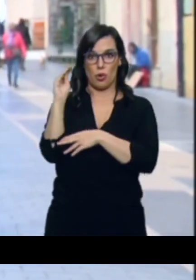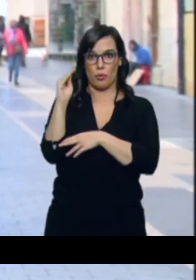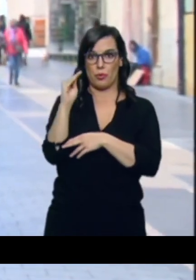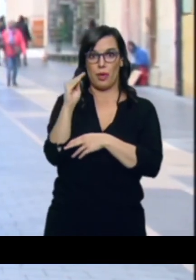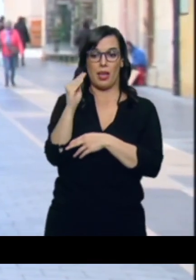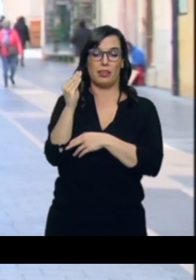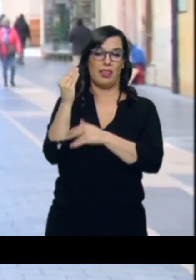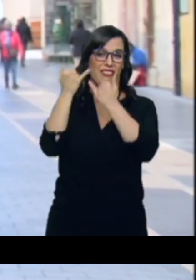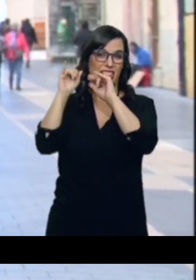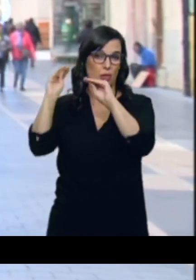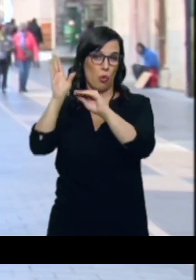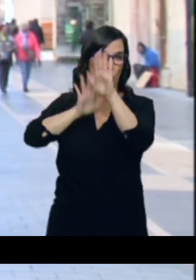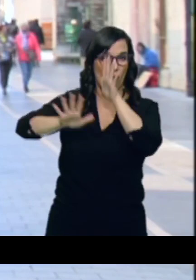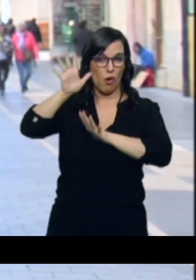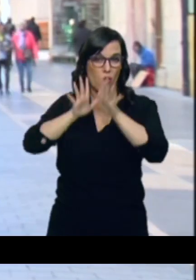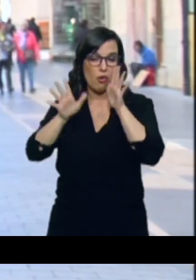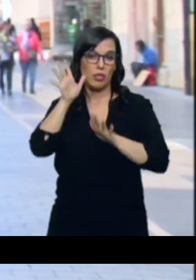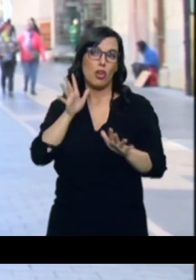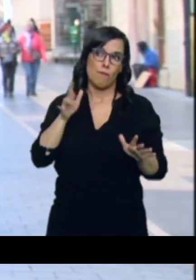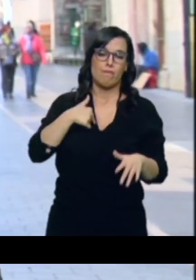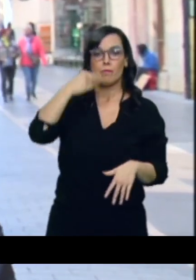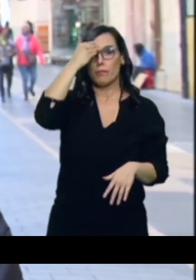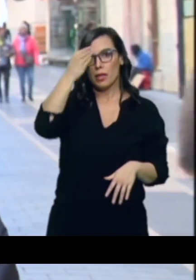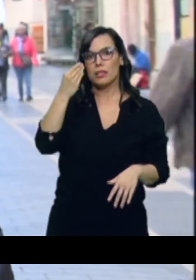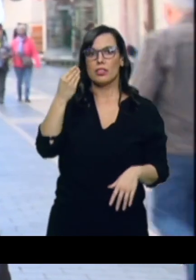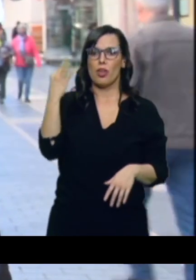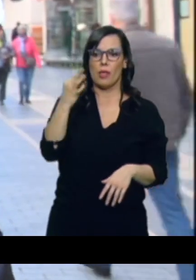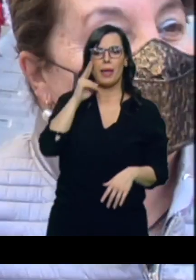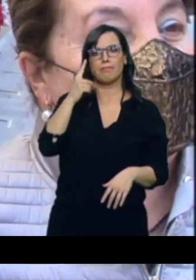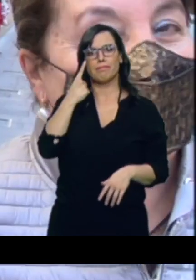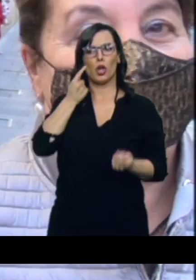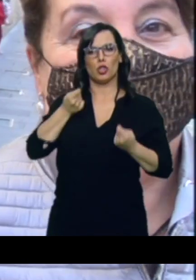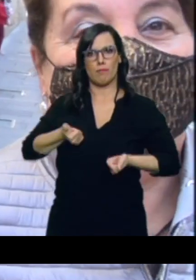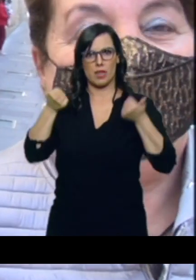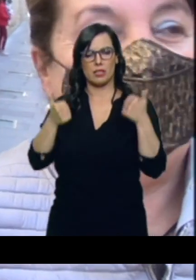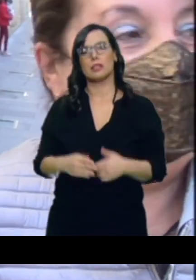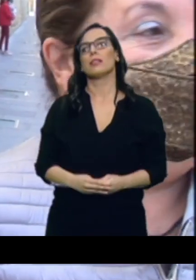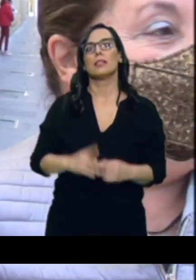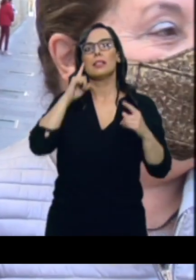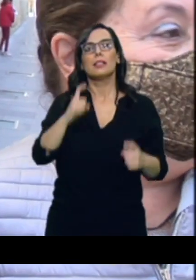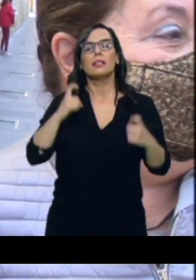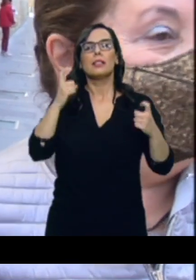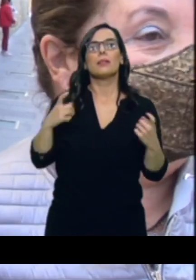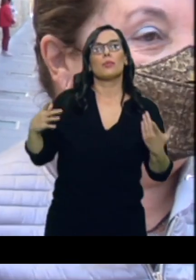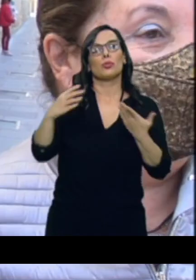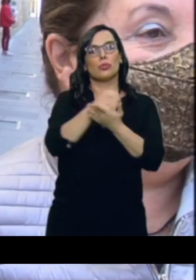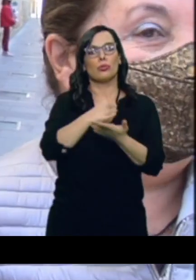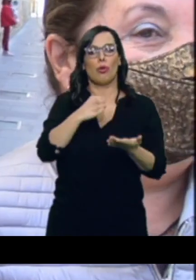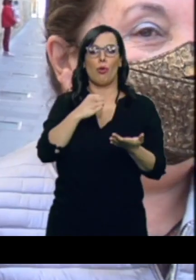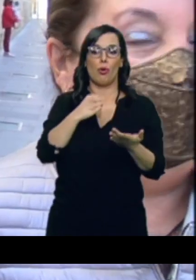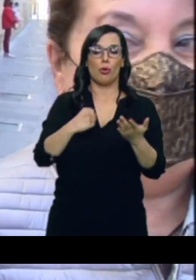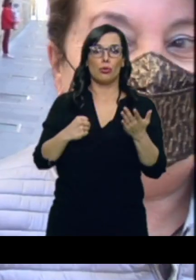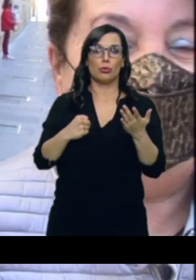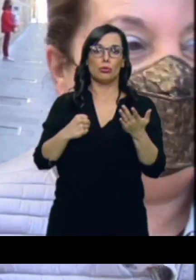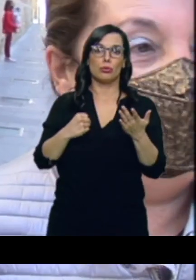verbenas que hacen, de los botellones y eso, pues yo creo que eso era lo que tenían que mirar más. Procuraremos todos colaborar en la medida de lo posible